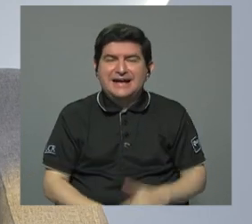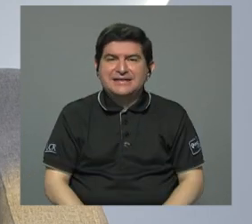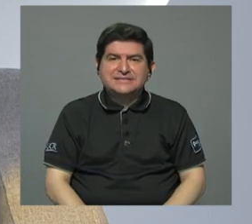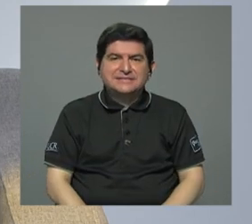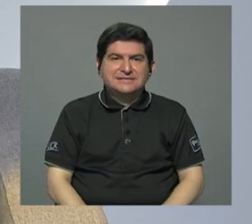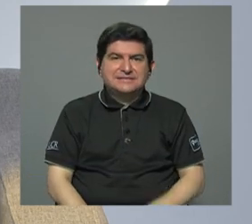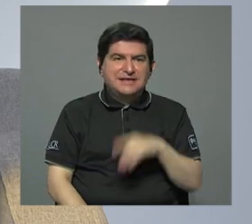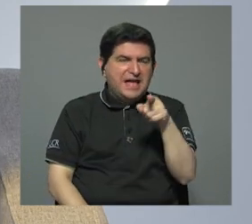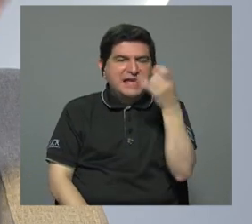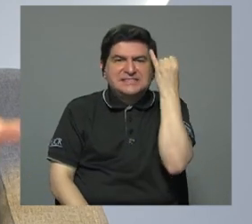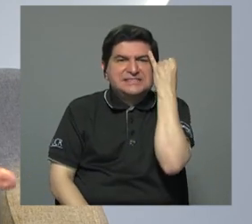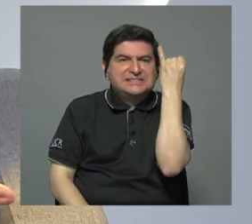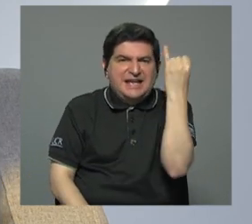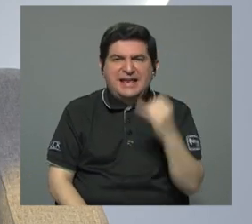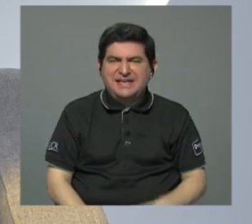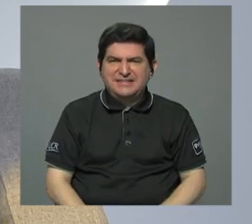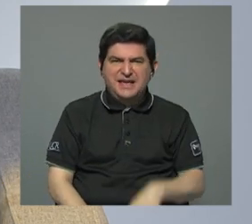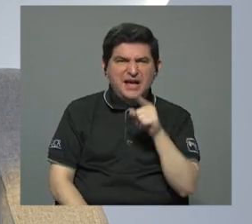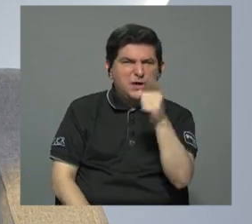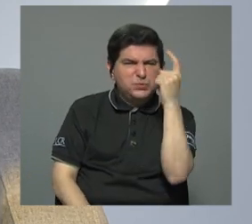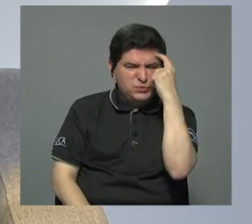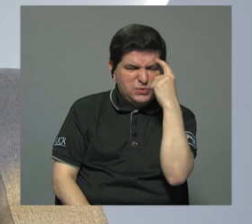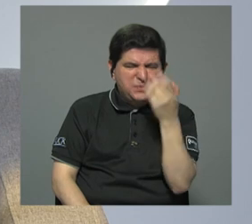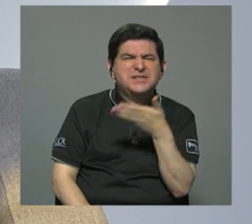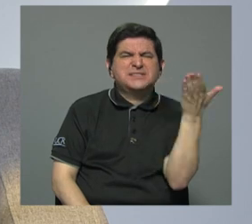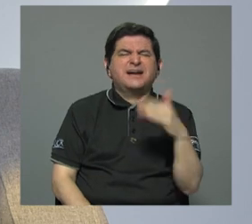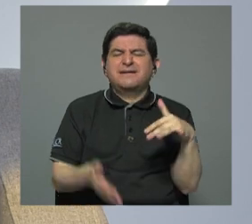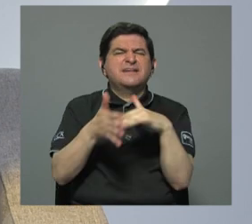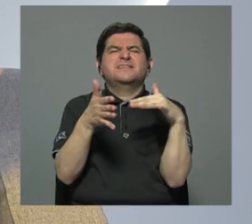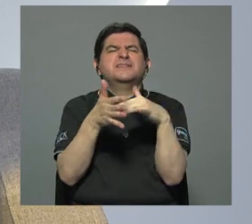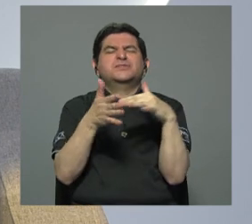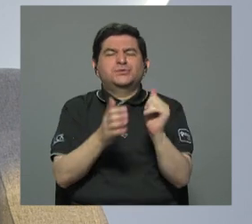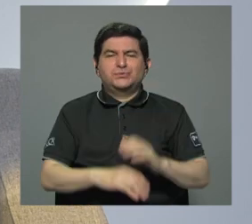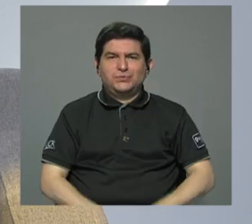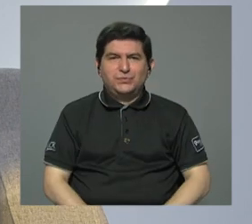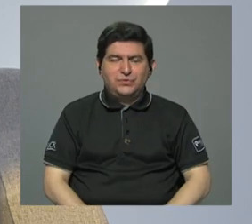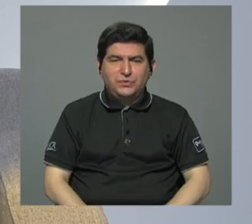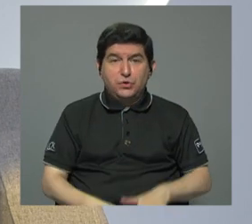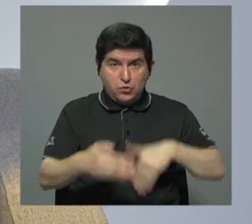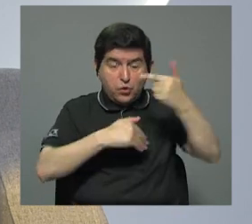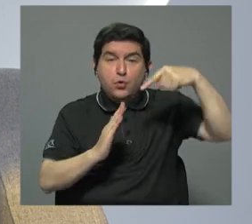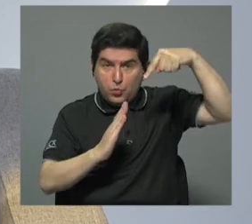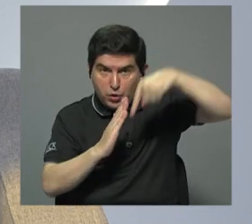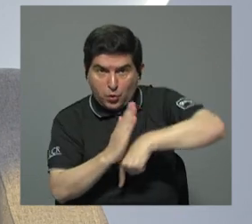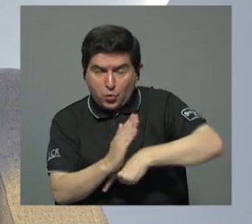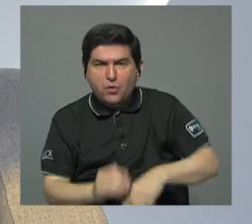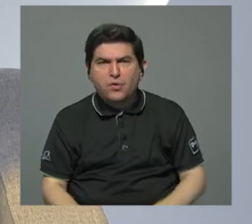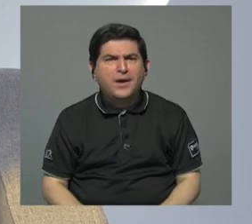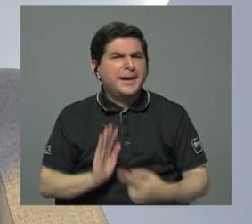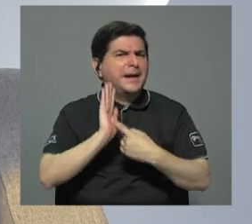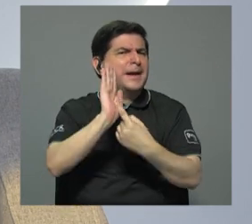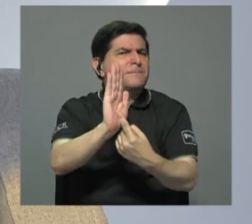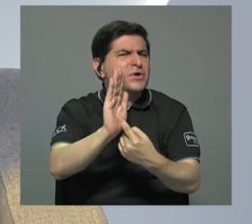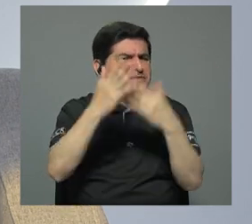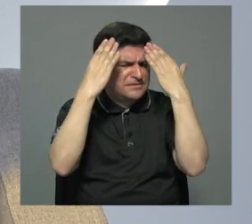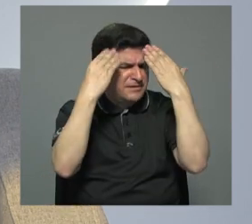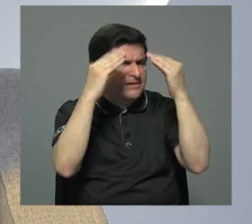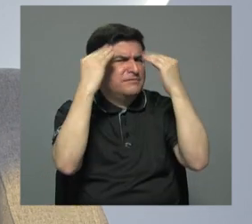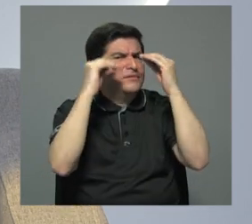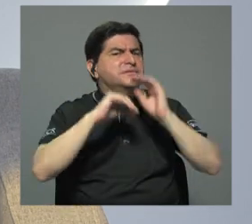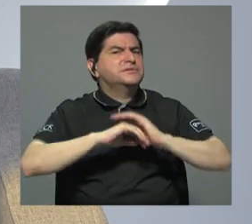han sido las ideas. ¿Qué piensa usted sobre este estudio? Ahora vamos a ahondar más sobre este estudio que revela esta